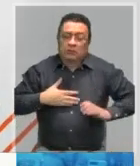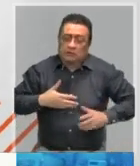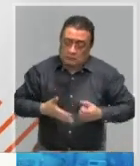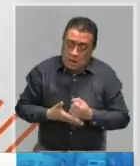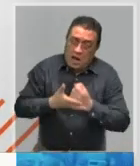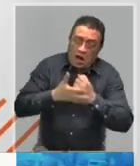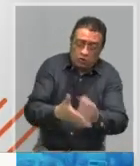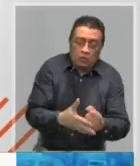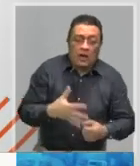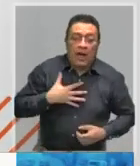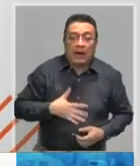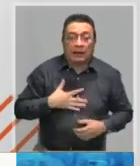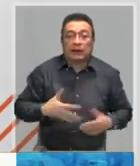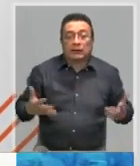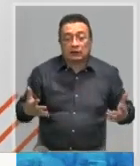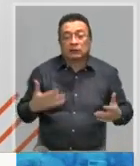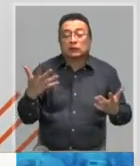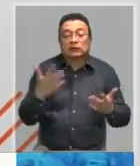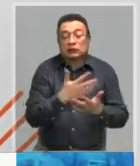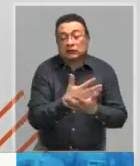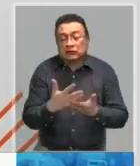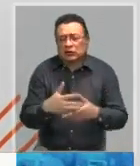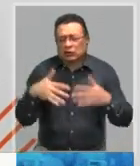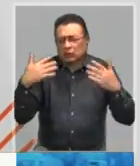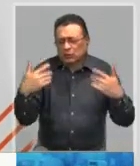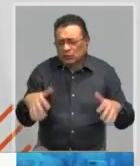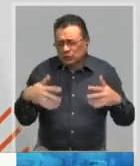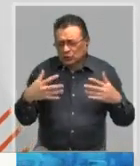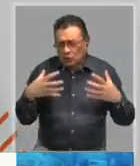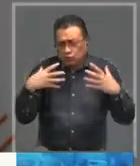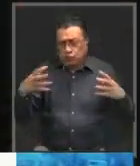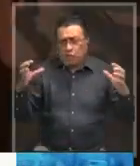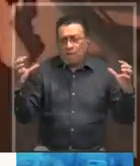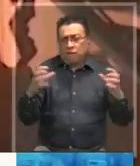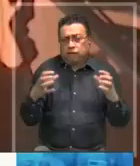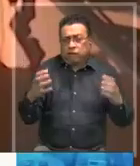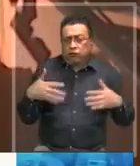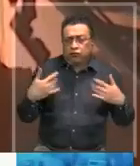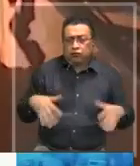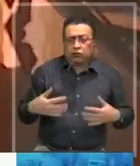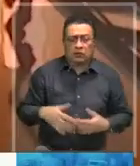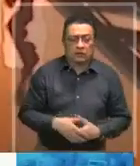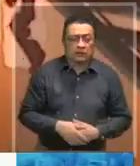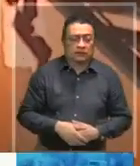ayudarles y lo que ha pasado es tan, tan gordo y tan fuerte, madre mía.